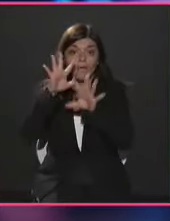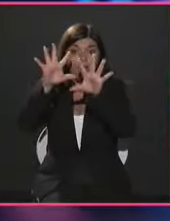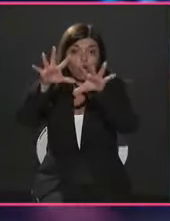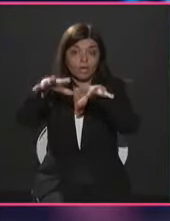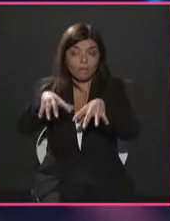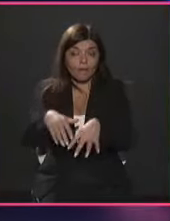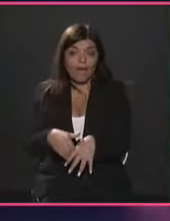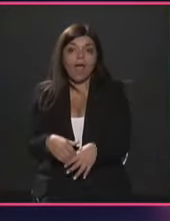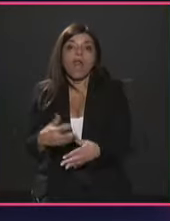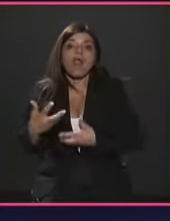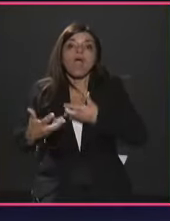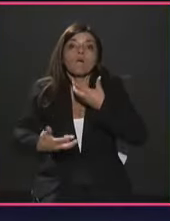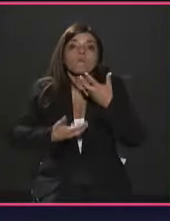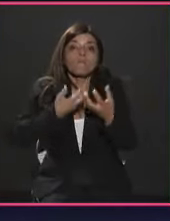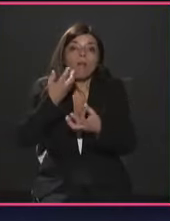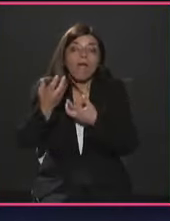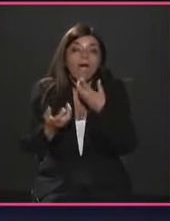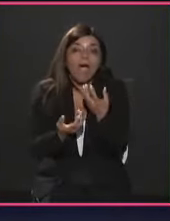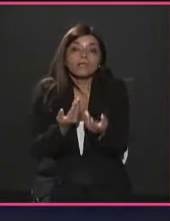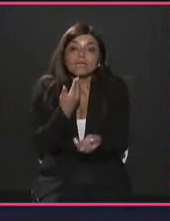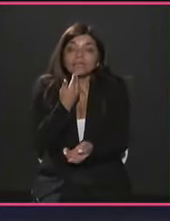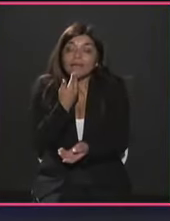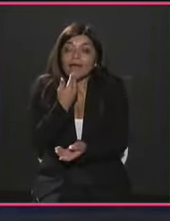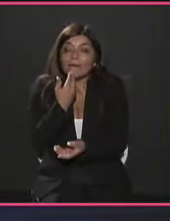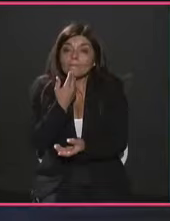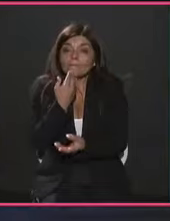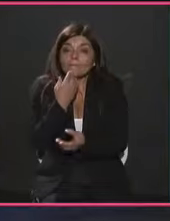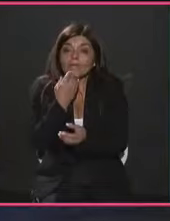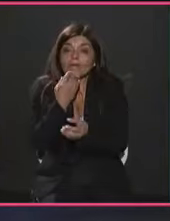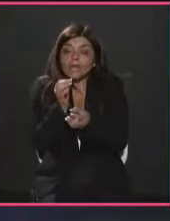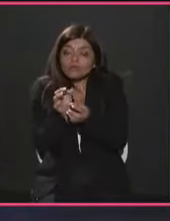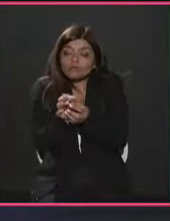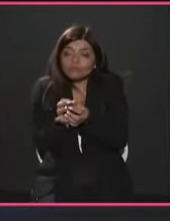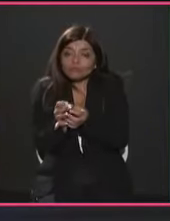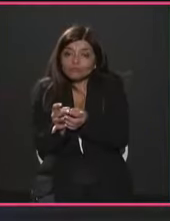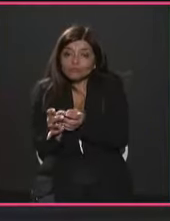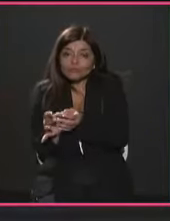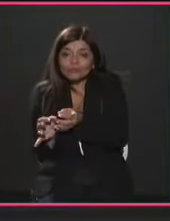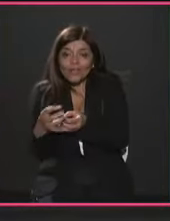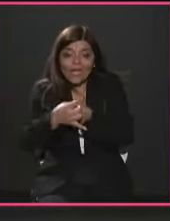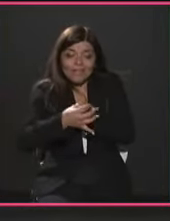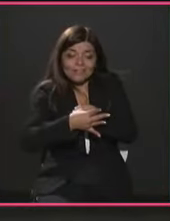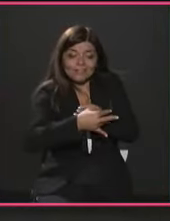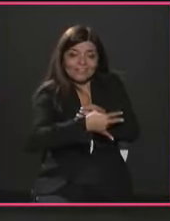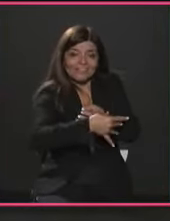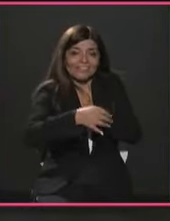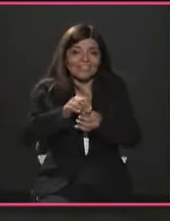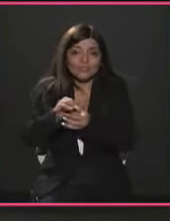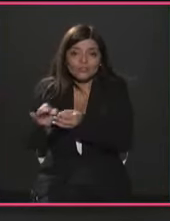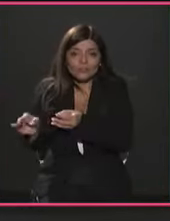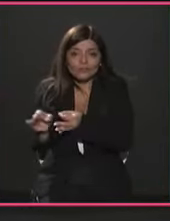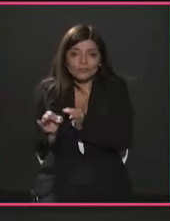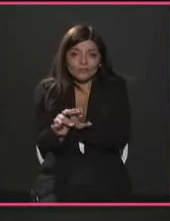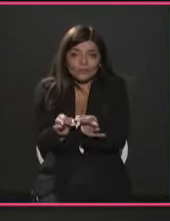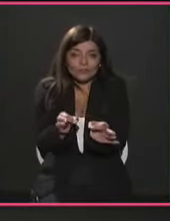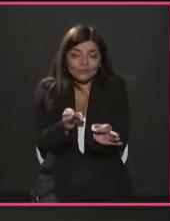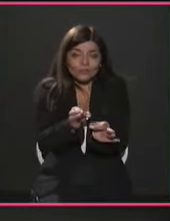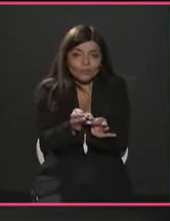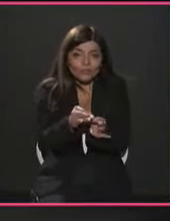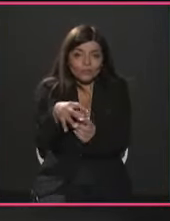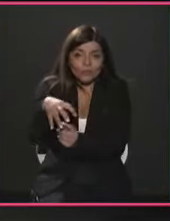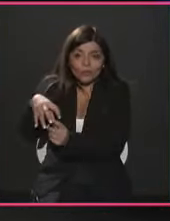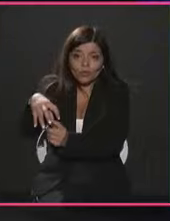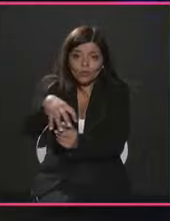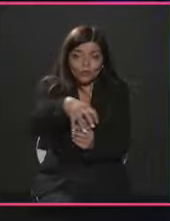pero también plantas e incluso a los microorganismos como las bacterias los hongos